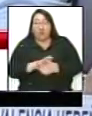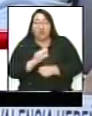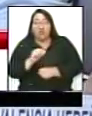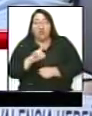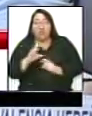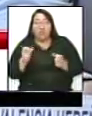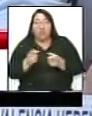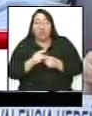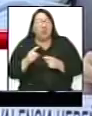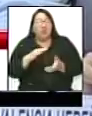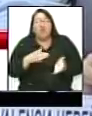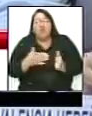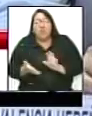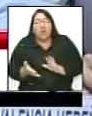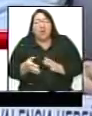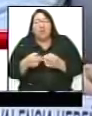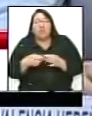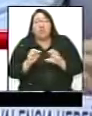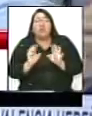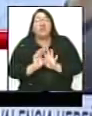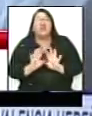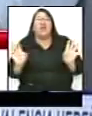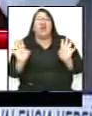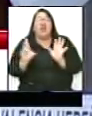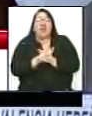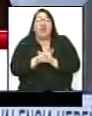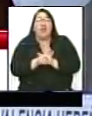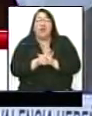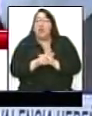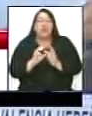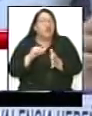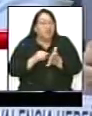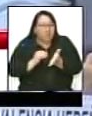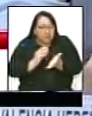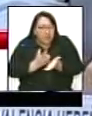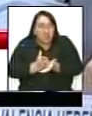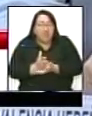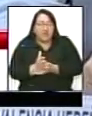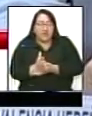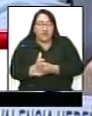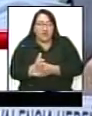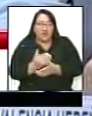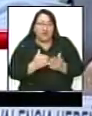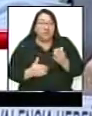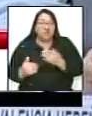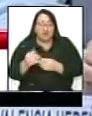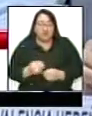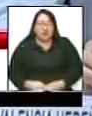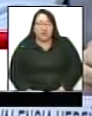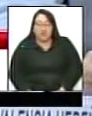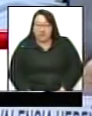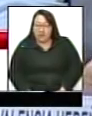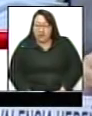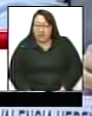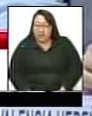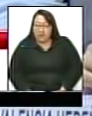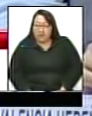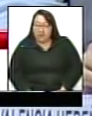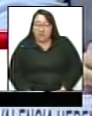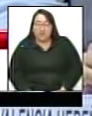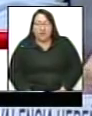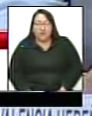muera en la publicación de la ley, sino que trascienda hasta la publicación de